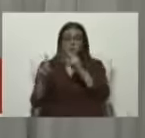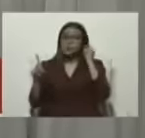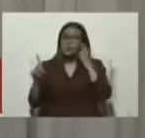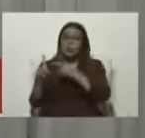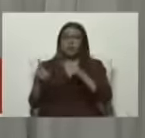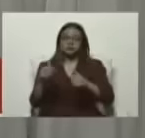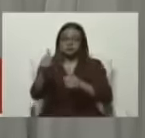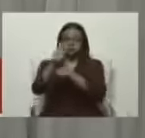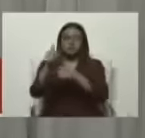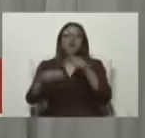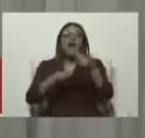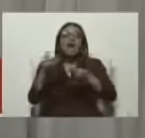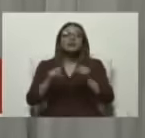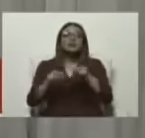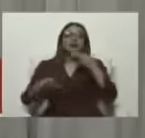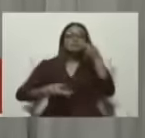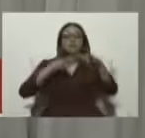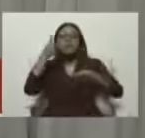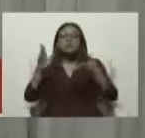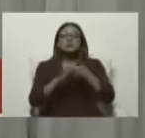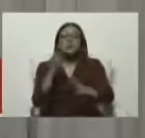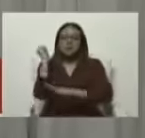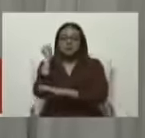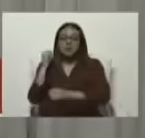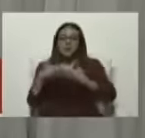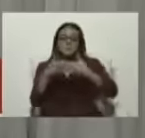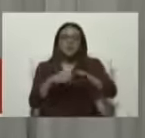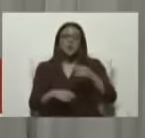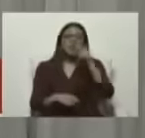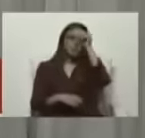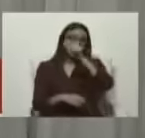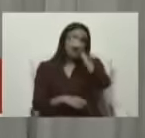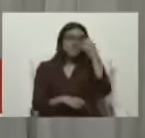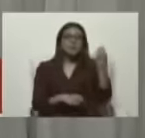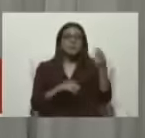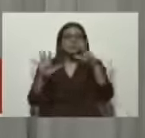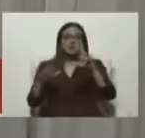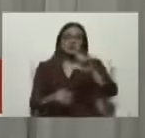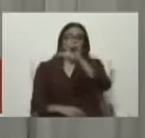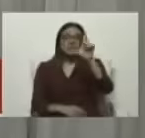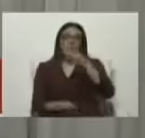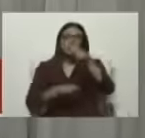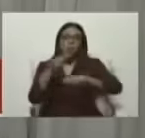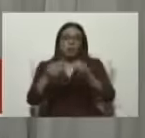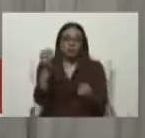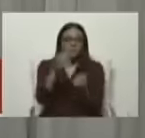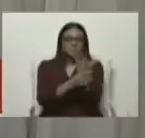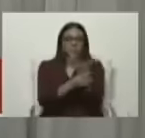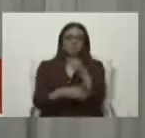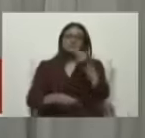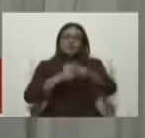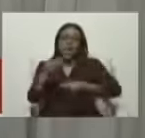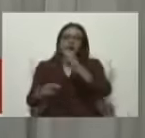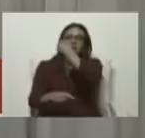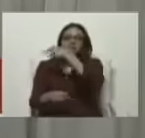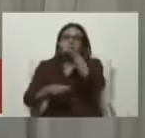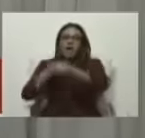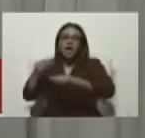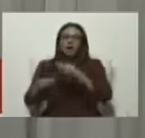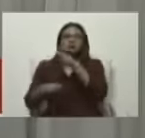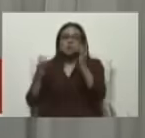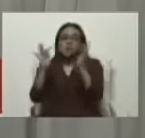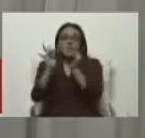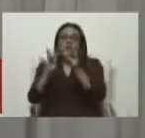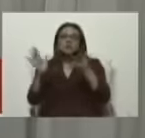donde van a cantar fraude en la tarde del próximo domingo 28 de julio. Y desde allí, por supuesto, se van a conectar lo que llaman ellos